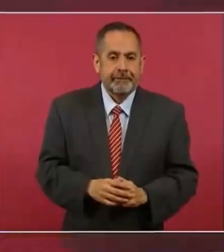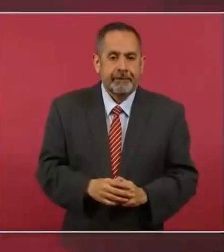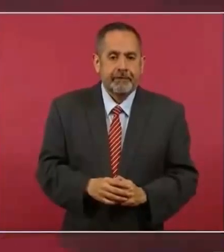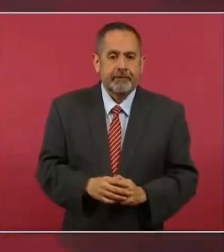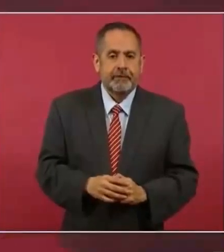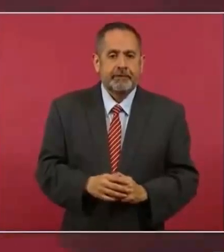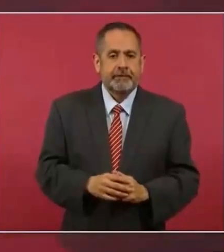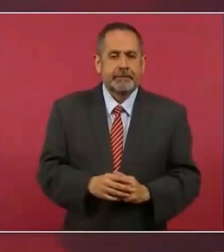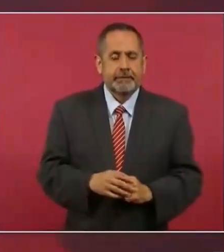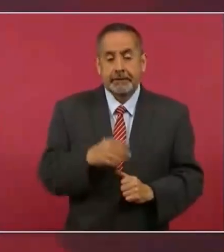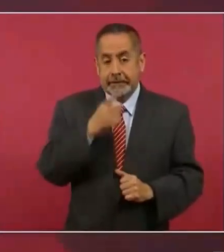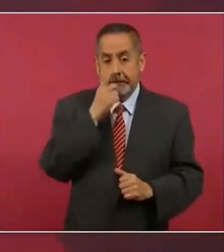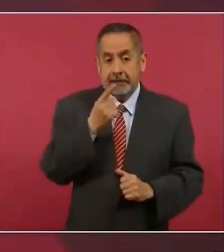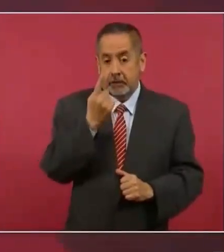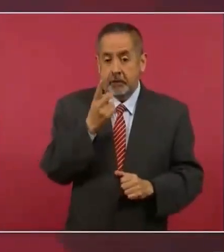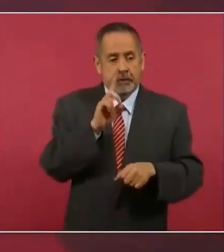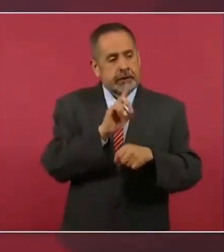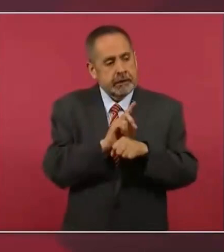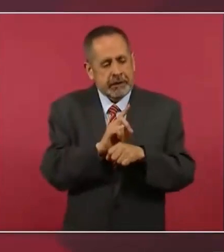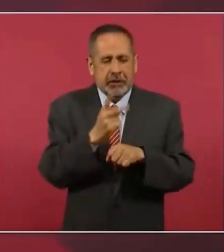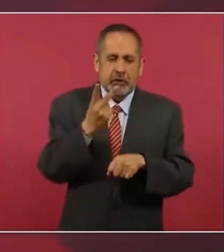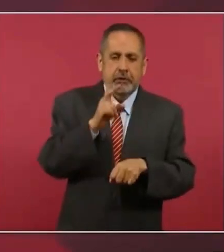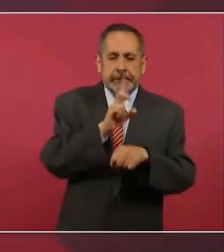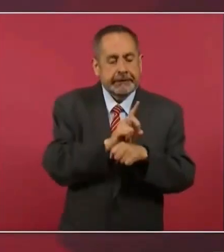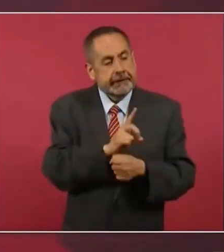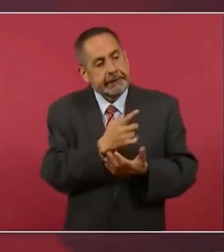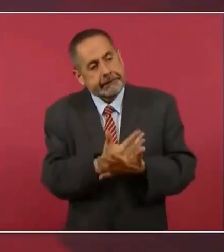estuvo como un día, dos días en espera.